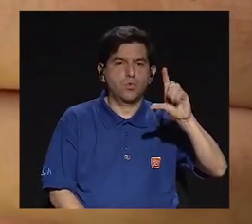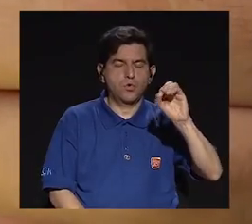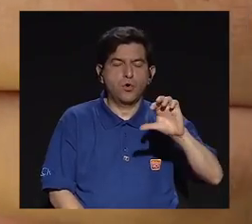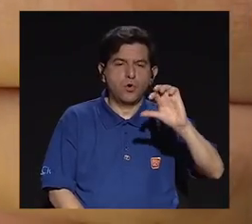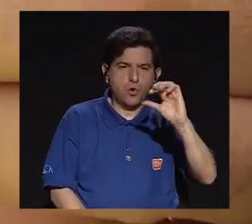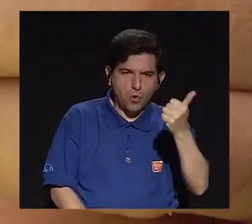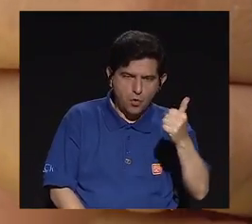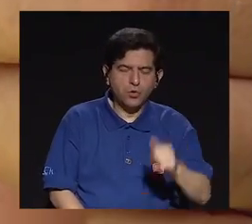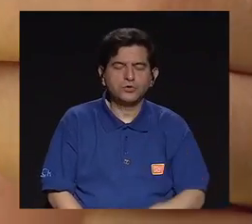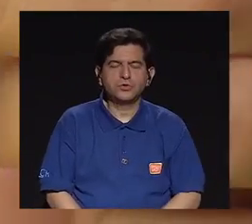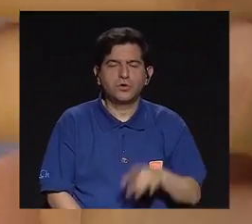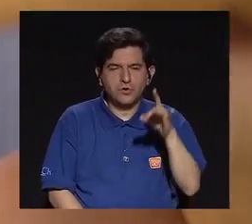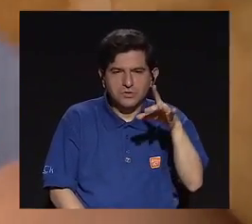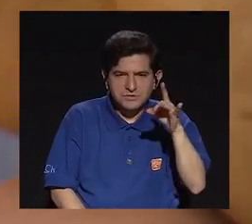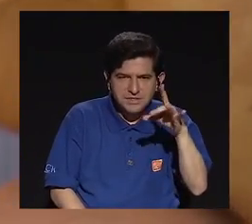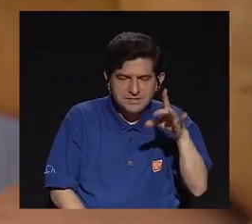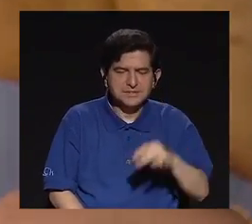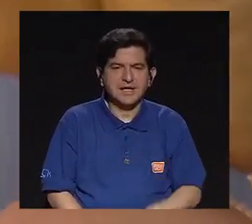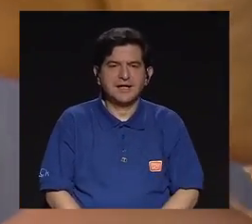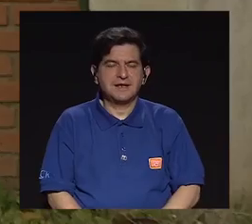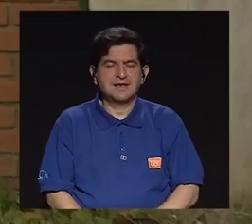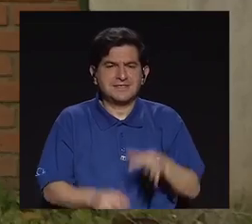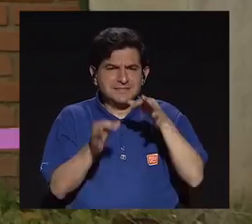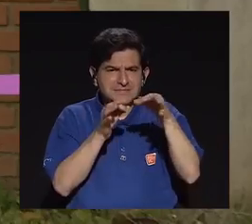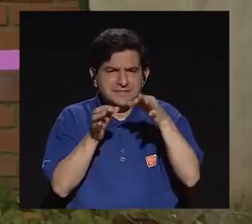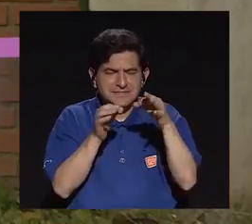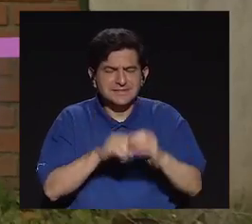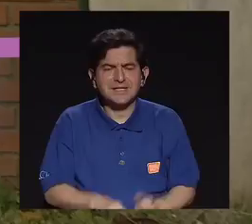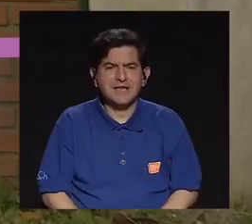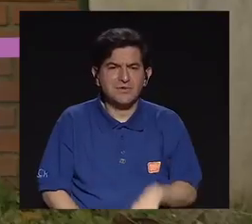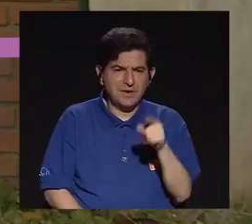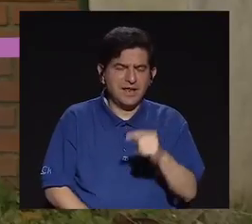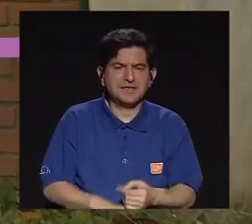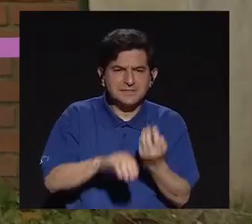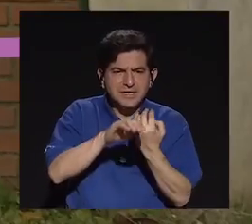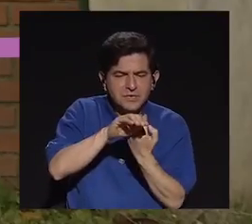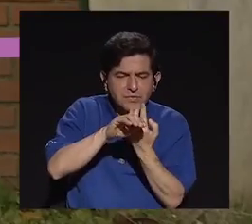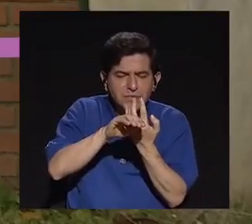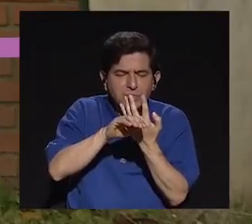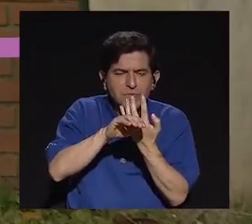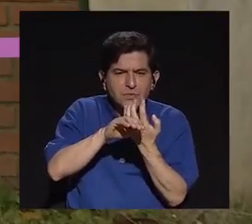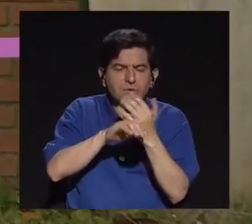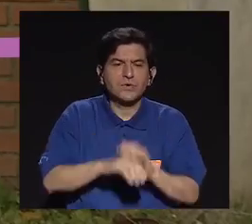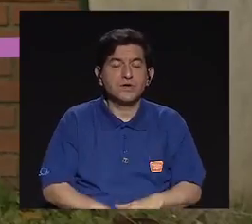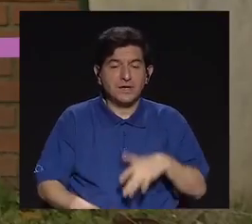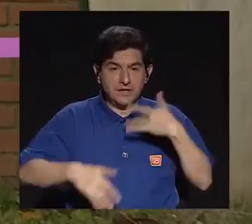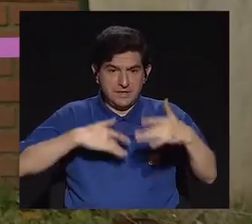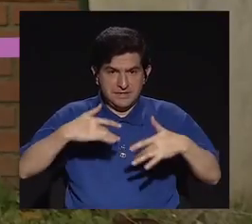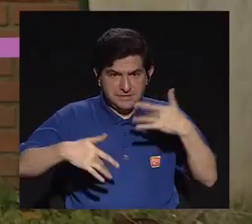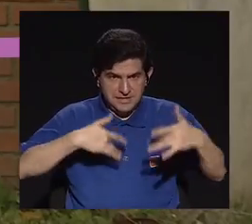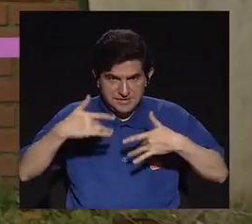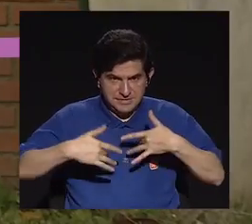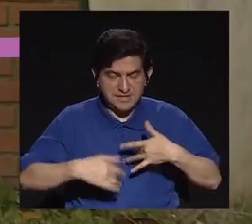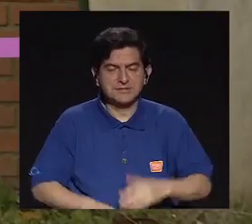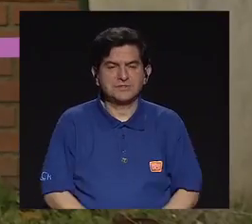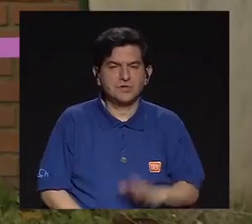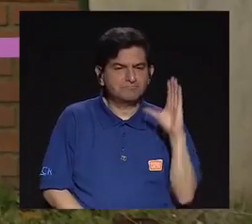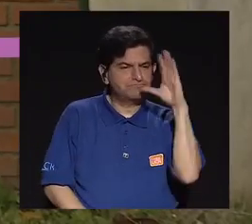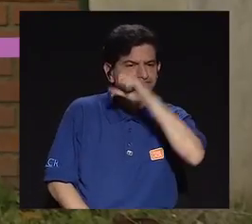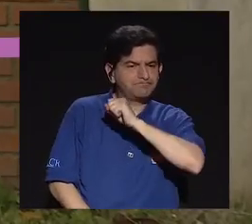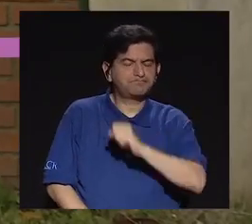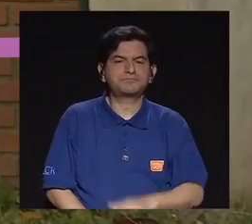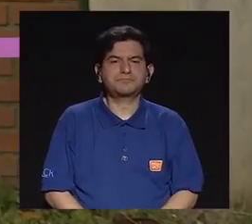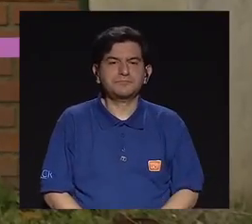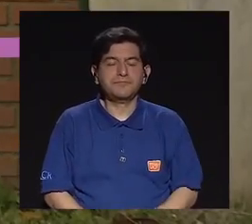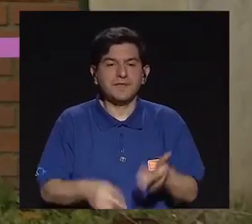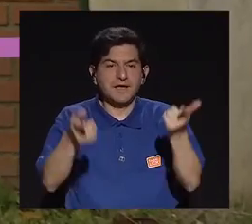colchón con los cristalitos, con unas células que tienen pelitos, se llaman células ciliadas, que son las que sensan ese movimiento.